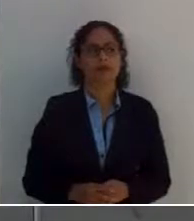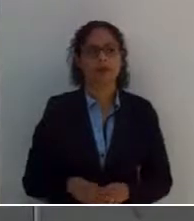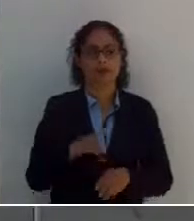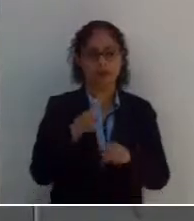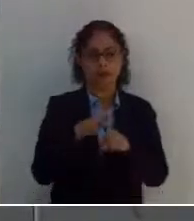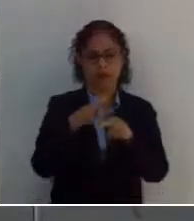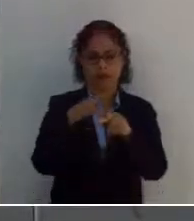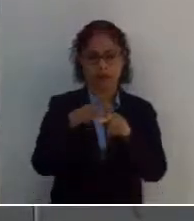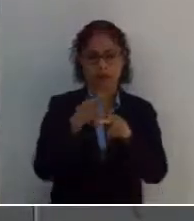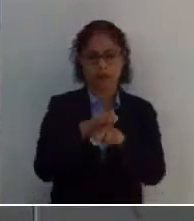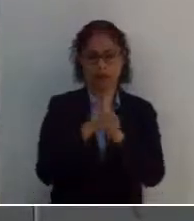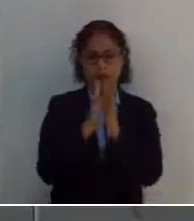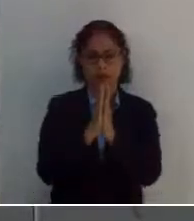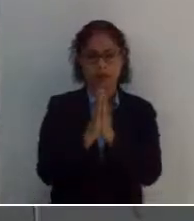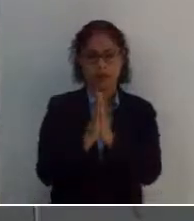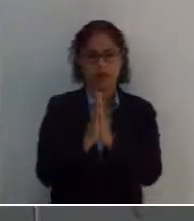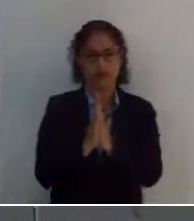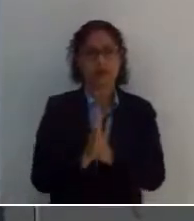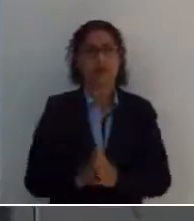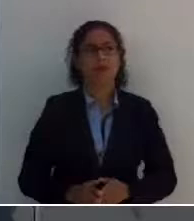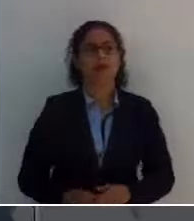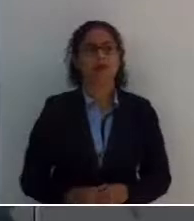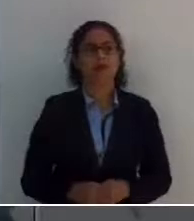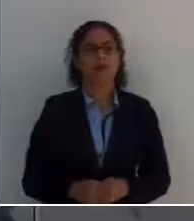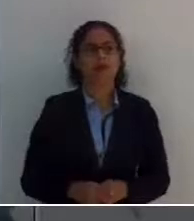Tomen asiento, de favor.